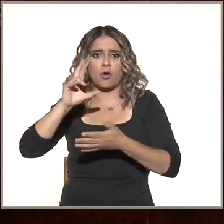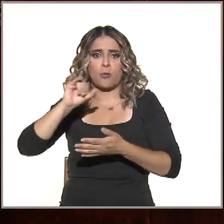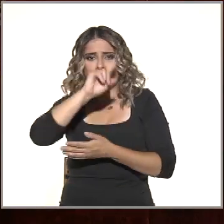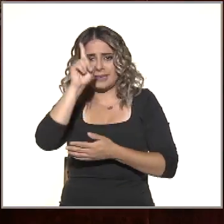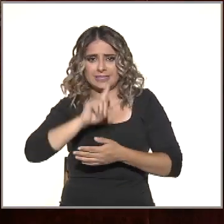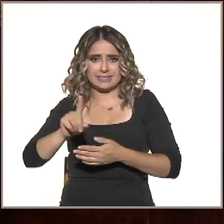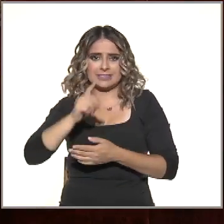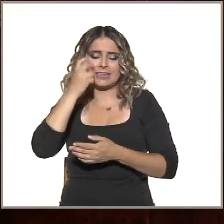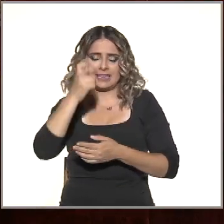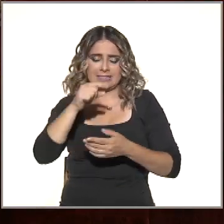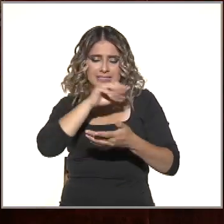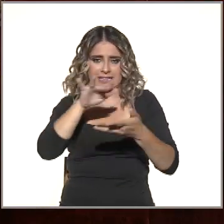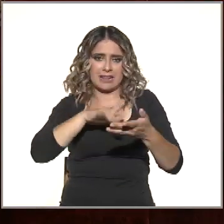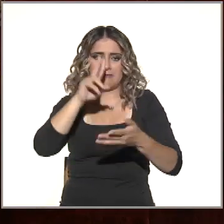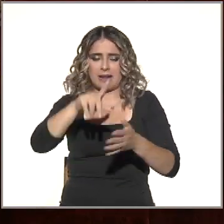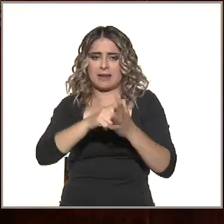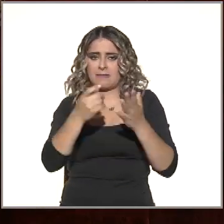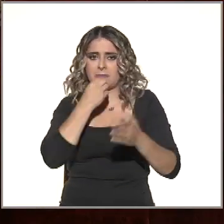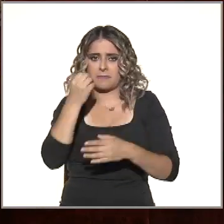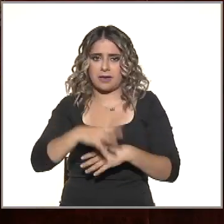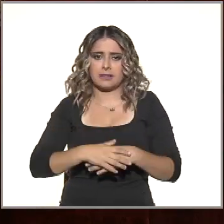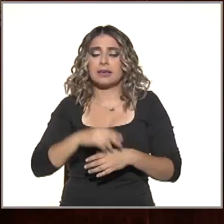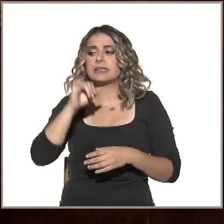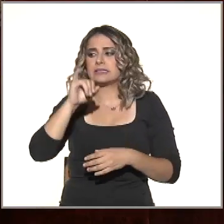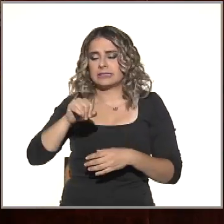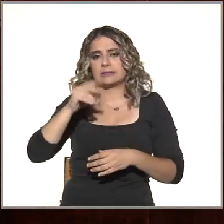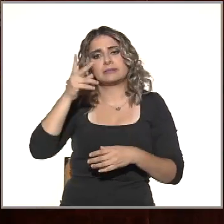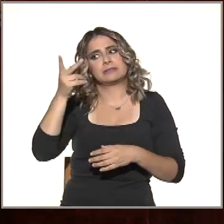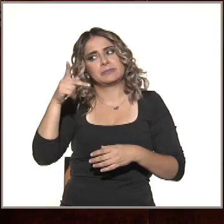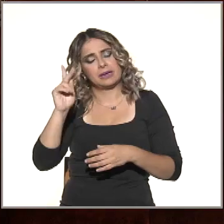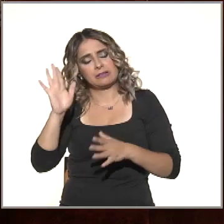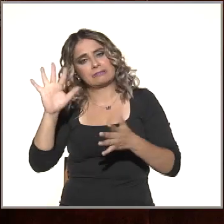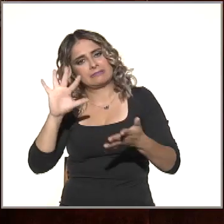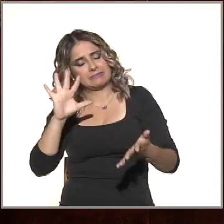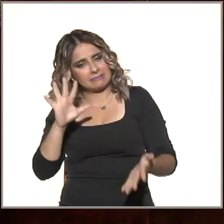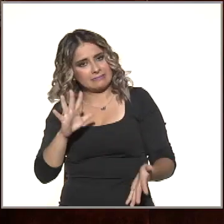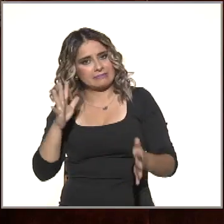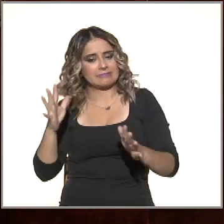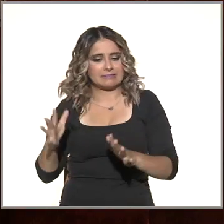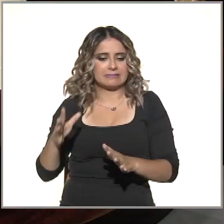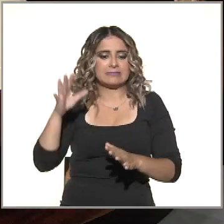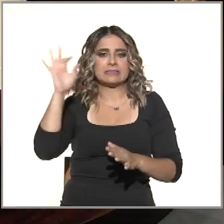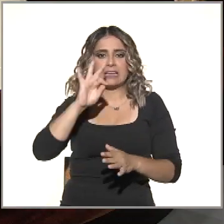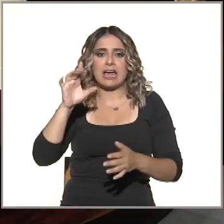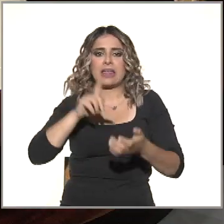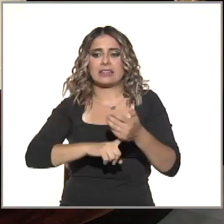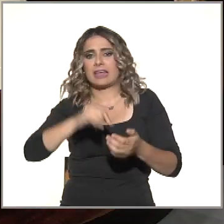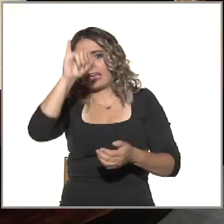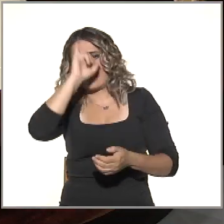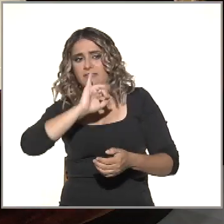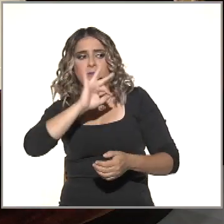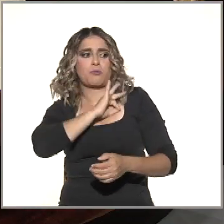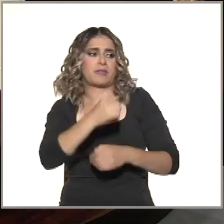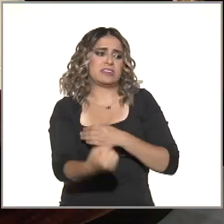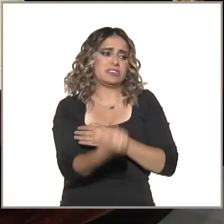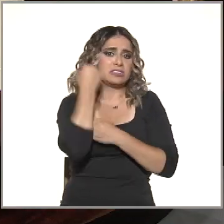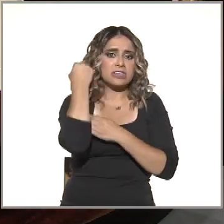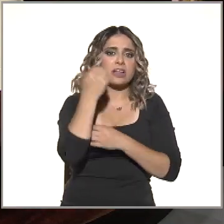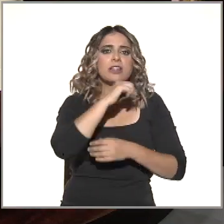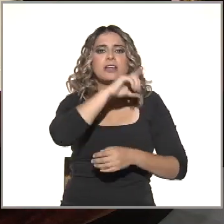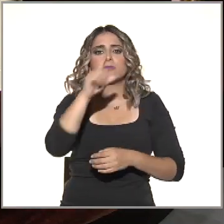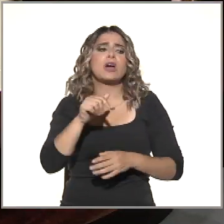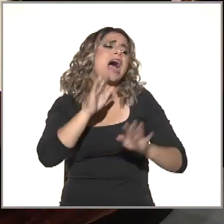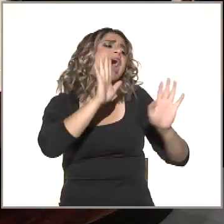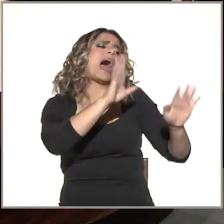no tomarnos las cosas personales. Yo creo que eso es un arma de doble filo, porque tu jefe te puede casi inventar la madre y luego decirte no te lo